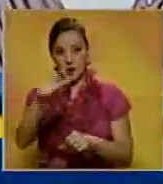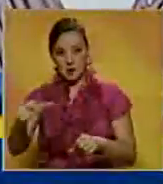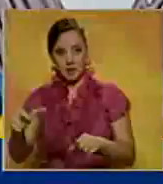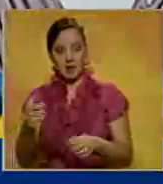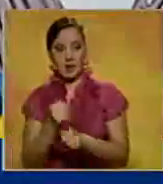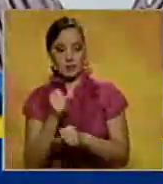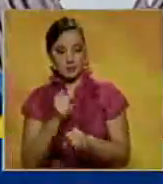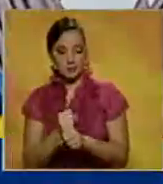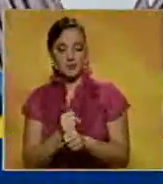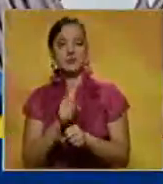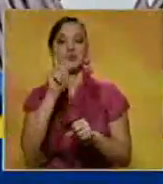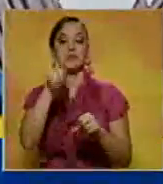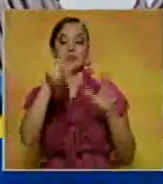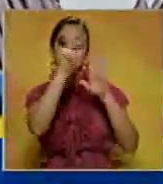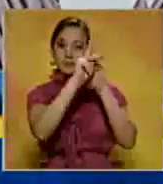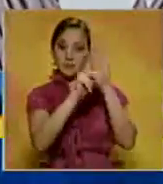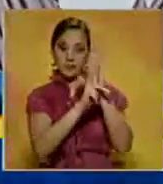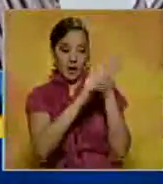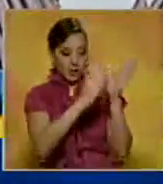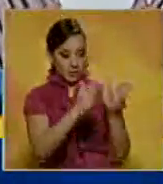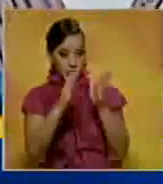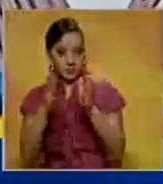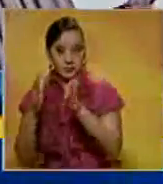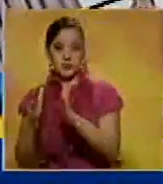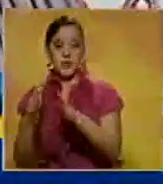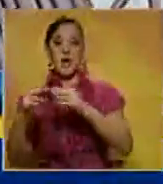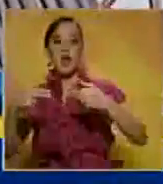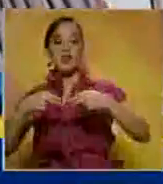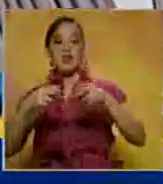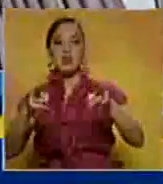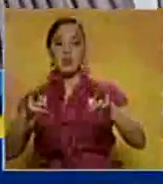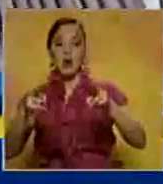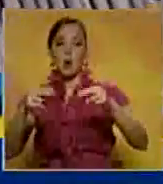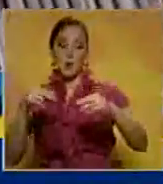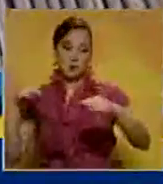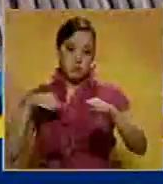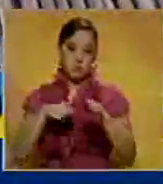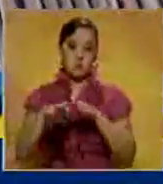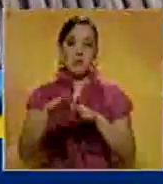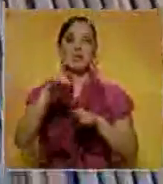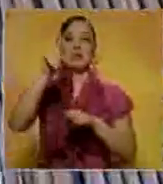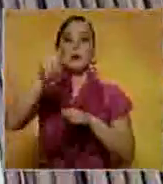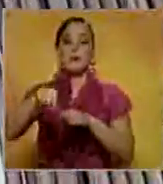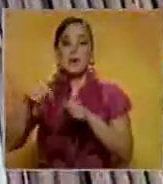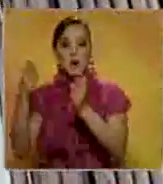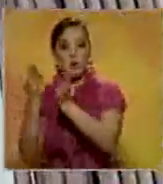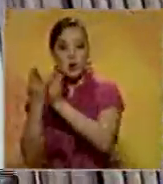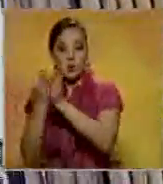Asimismo, el plan contempla la reorganización geográfica de los muelles y la creación de una escuela de formación para trabajadores.